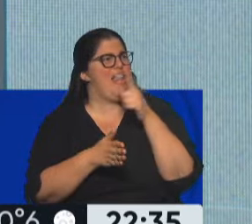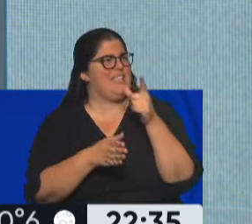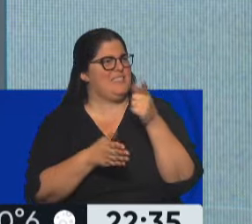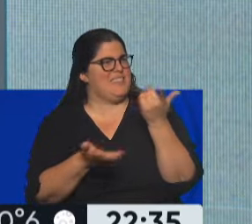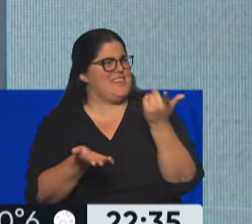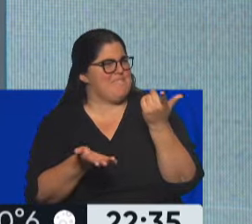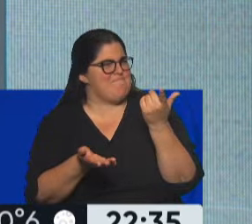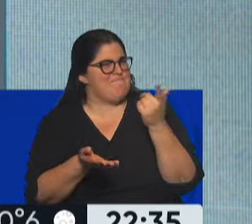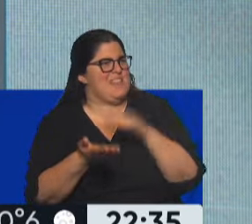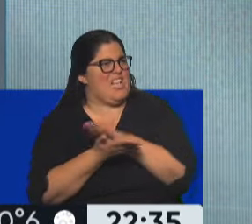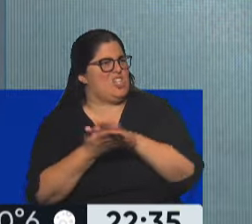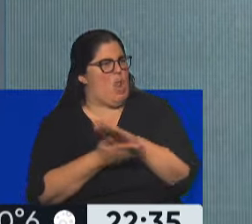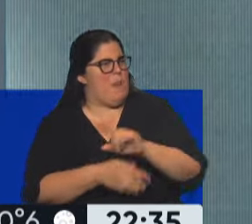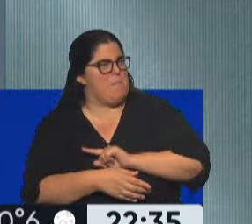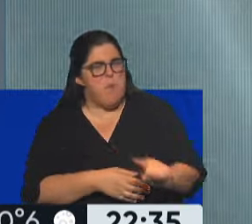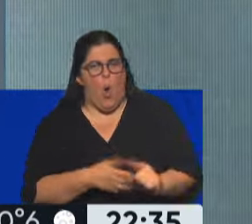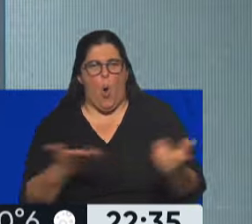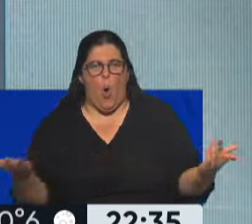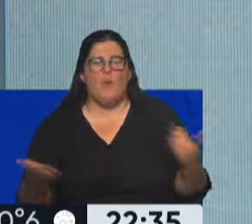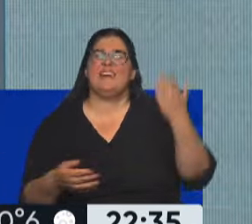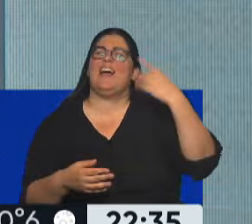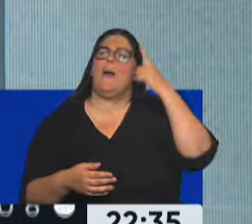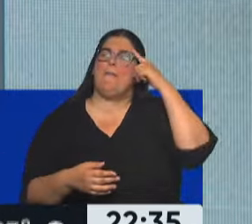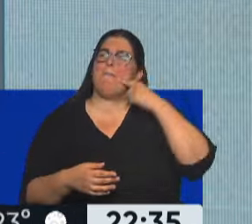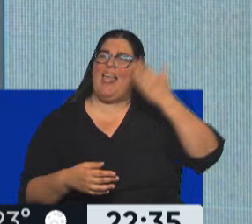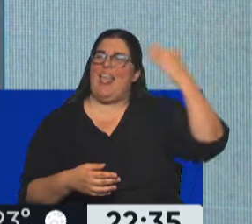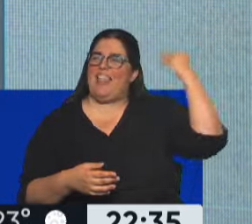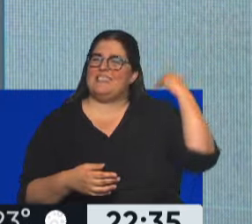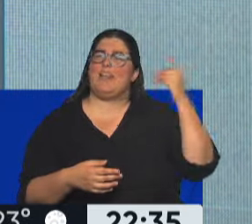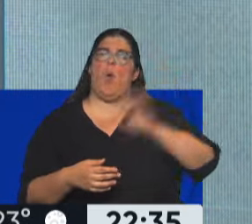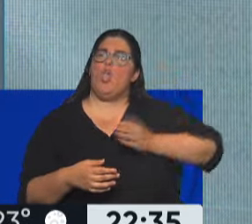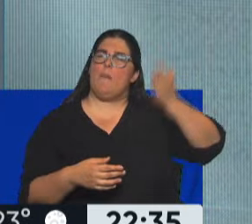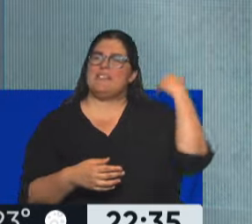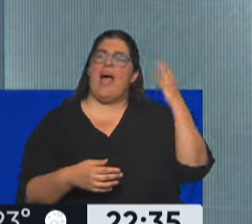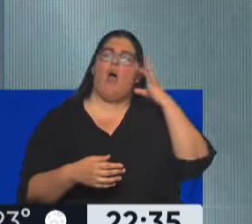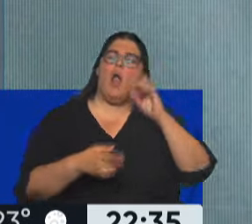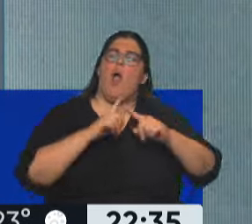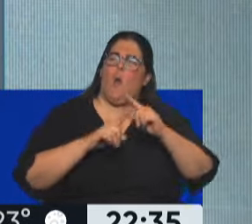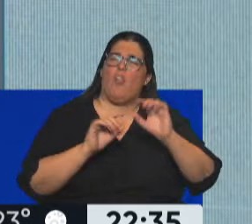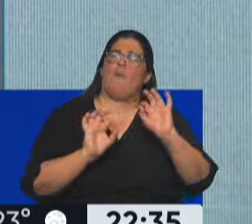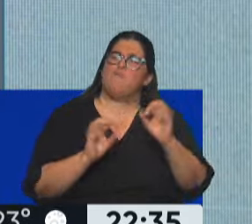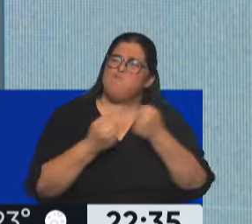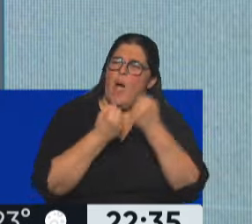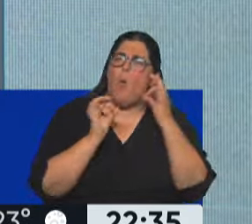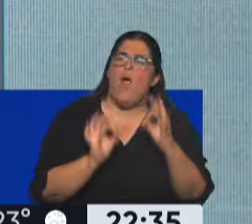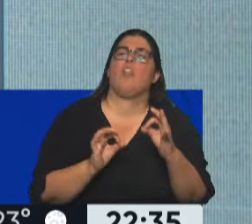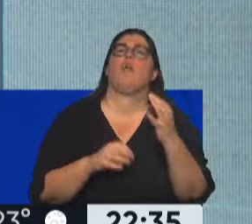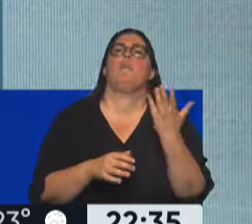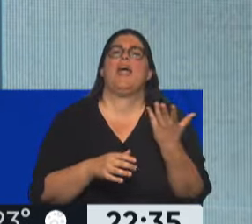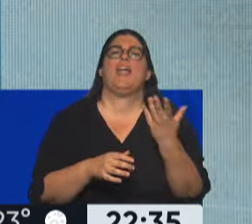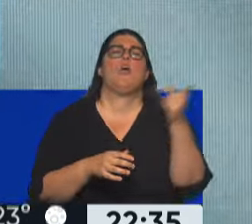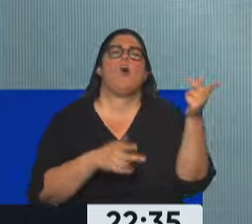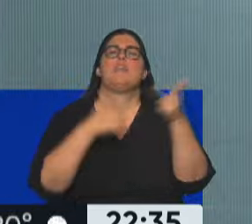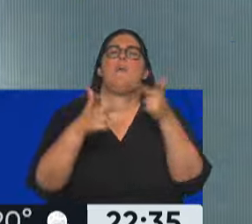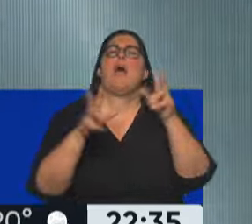más allá de que se haya llegado a un acuerdo hace apenas unos meses o el año pasado, ya no recuerdo. No sé si tiene que ver con las posturas, vos lo planteabas como que no tiene que ver con